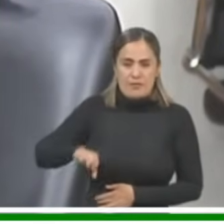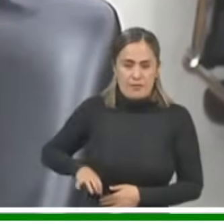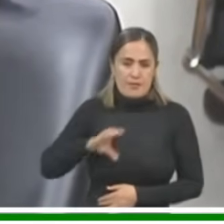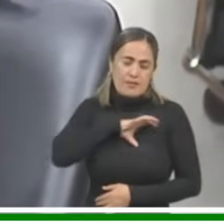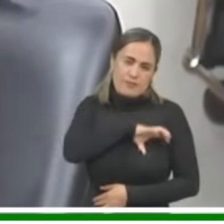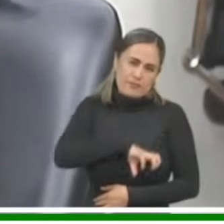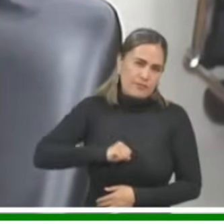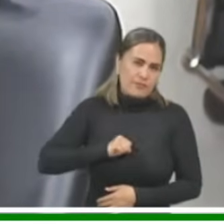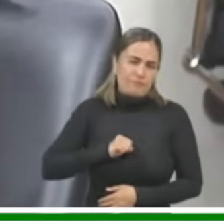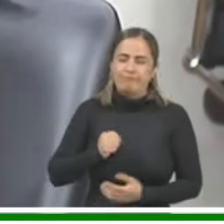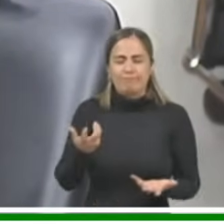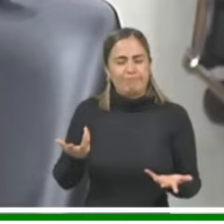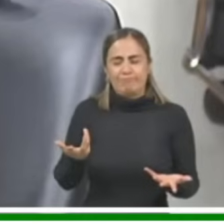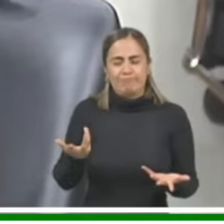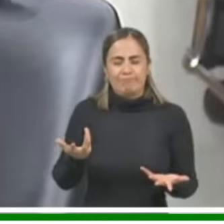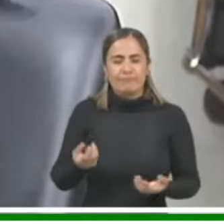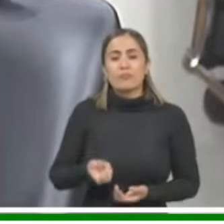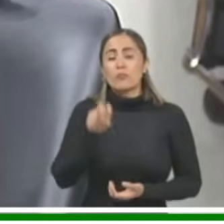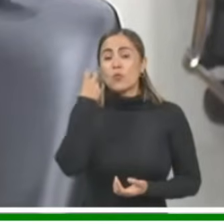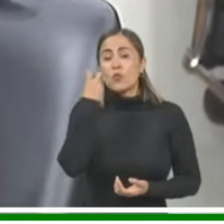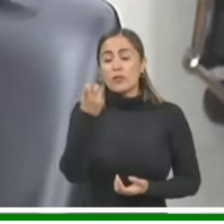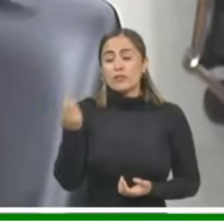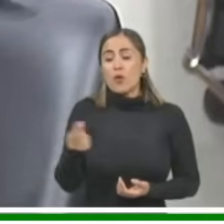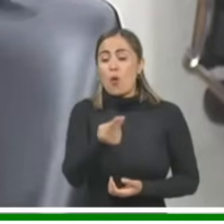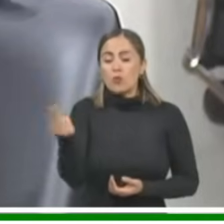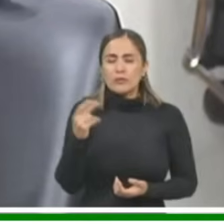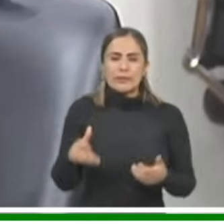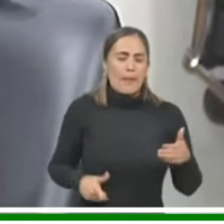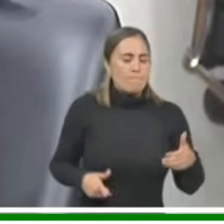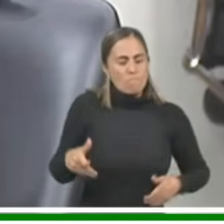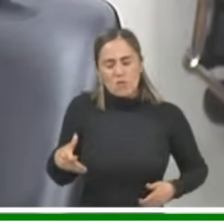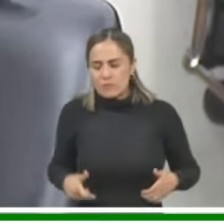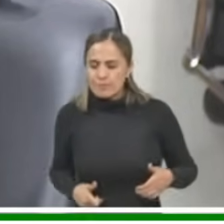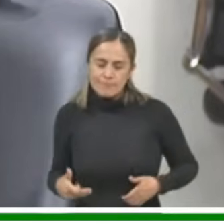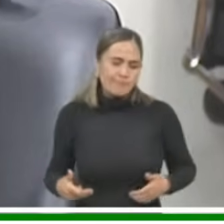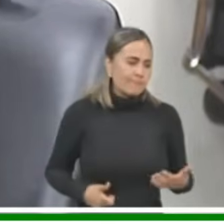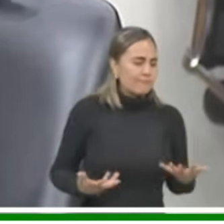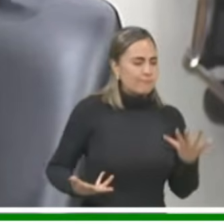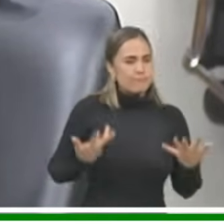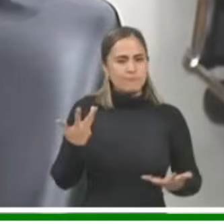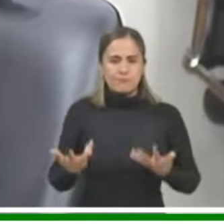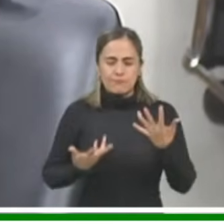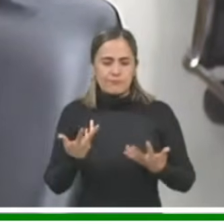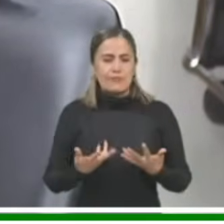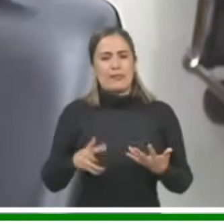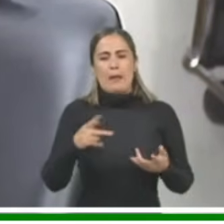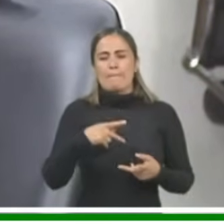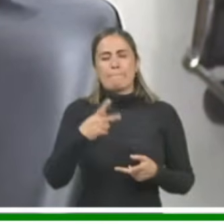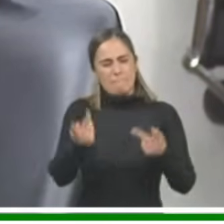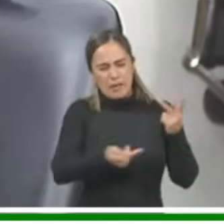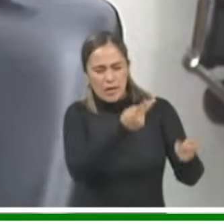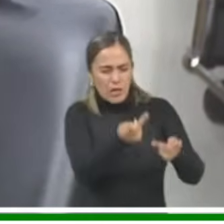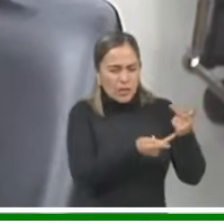claro que a ustedes les moleste, les duela, les inquiete que los ejercicios de